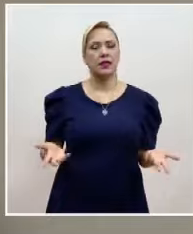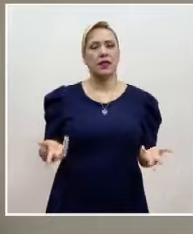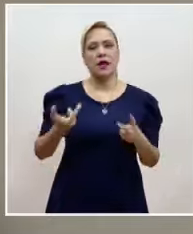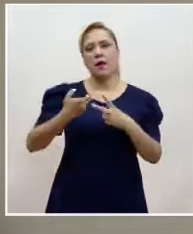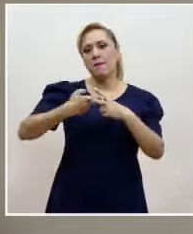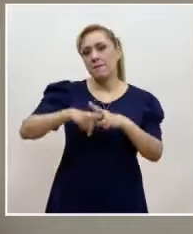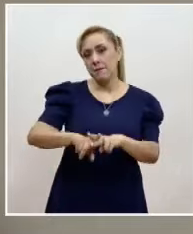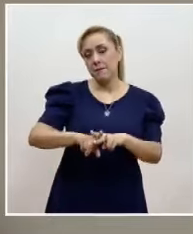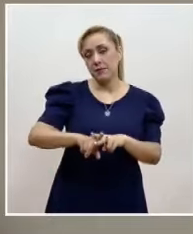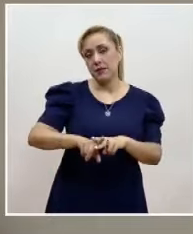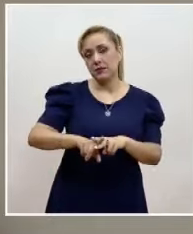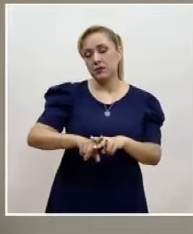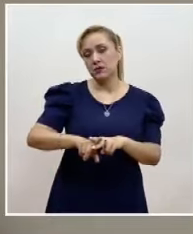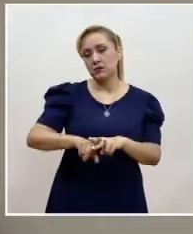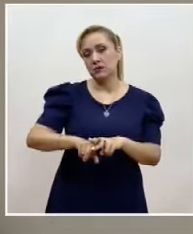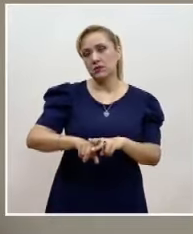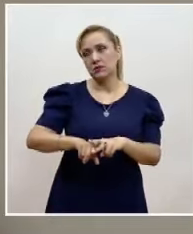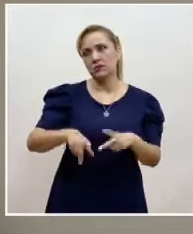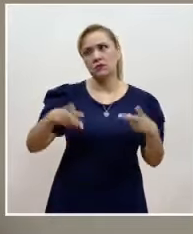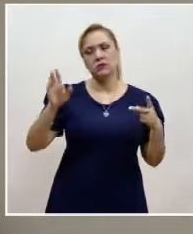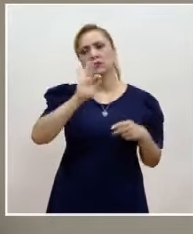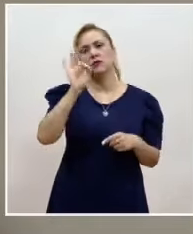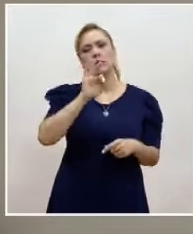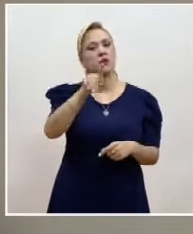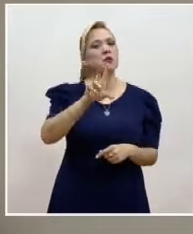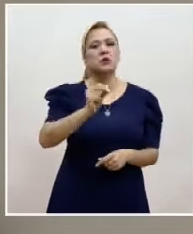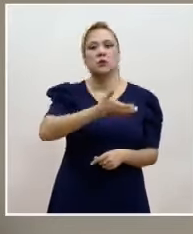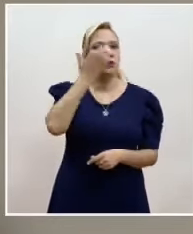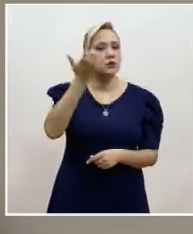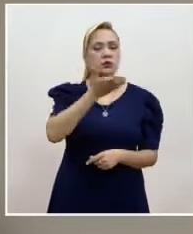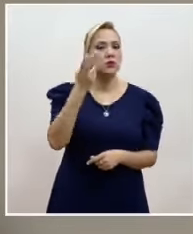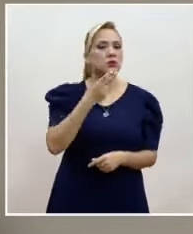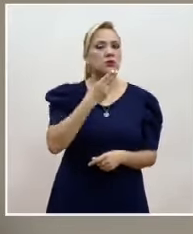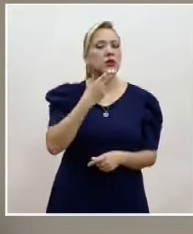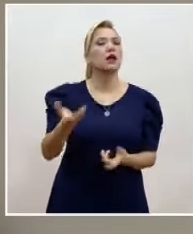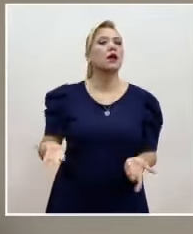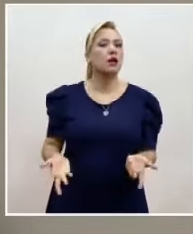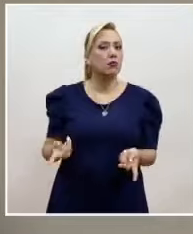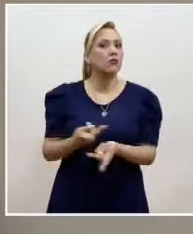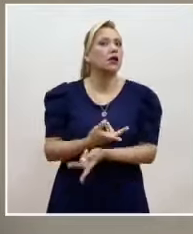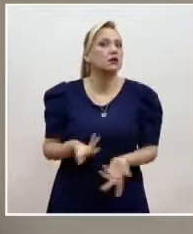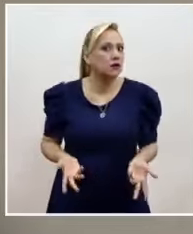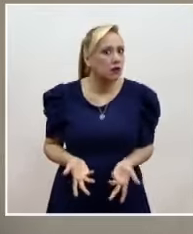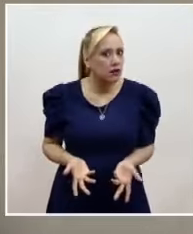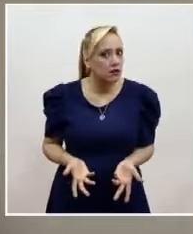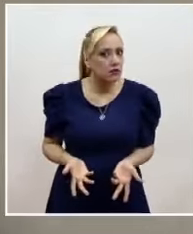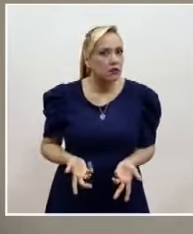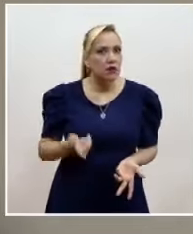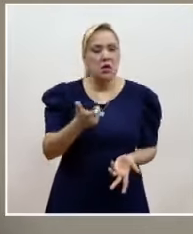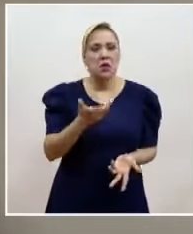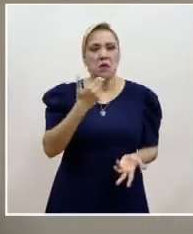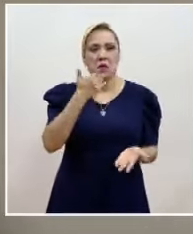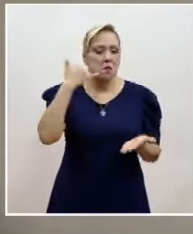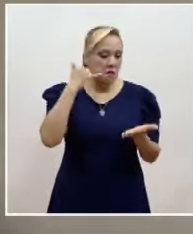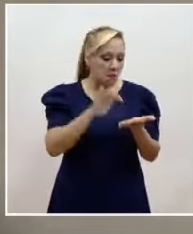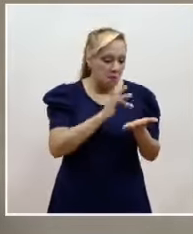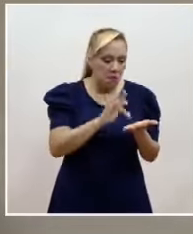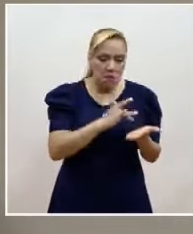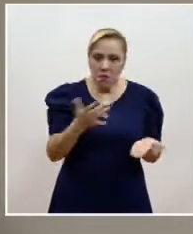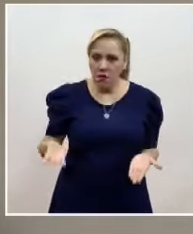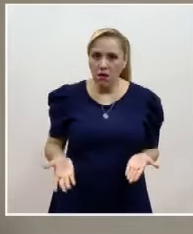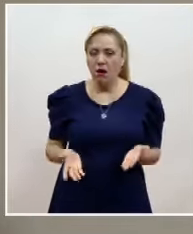la gente, para empezar, ¿qué pasa si tú no estás acostumbrado a utilizarlo? ¿Qué pasa si no tienes un celular? ¿Qué pasa